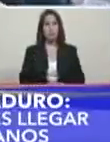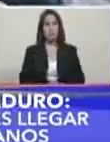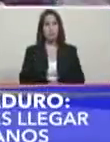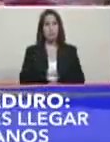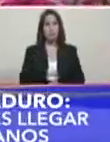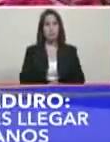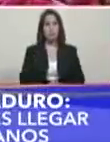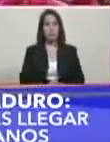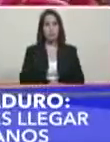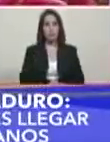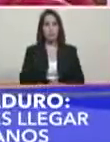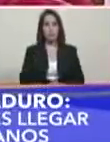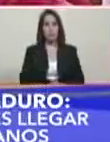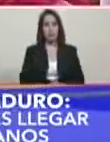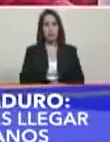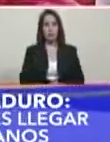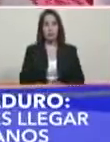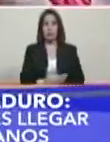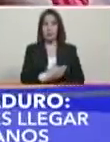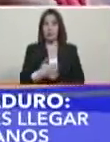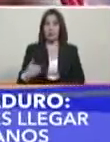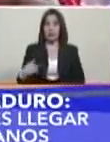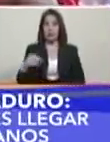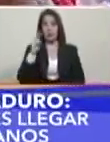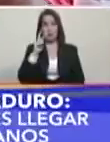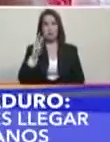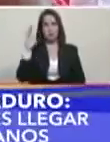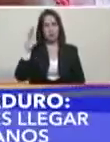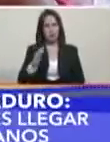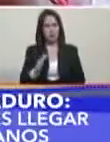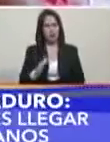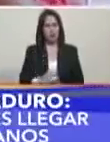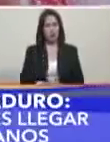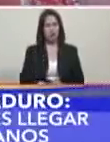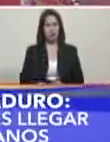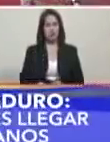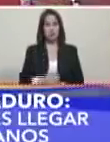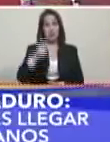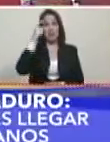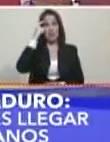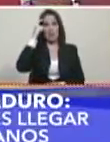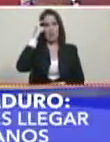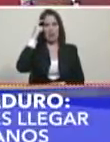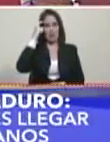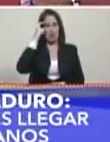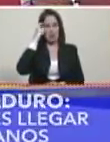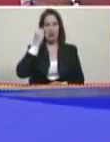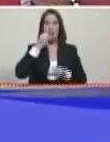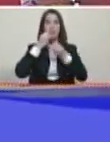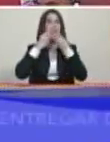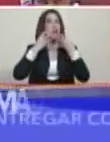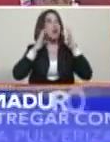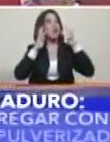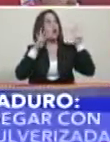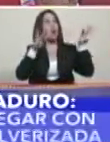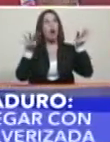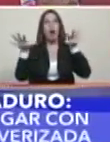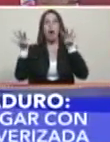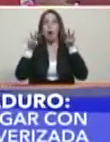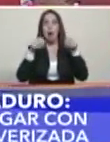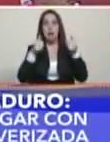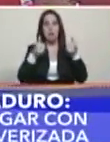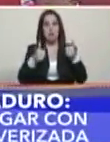Por eso, fíjate, yo quise venir hoy. El día está más bello imposible.